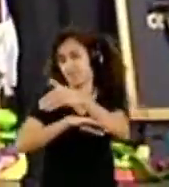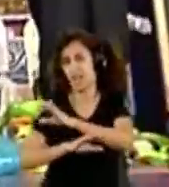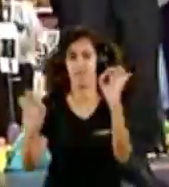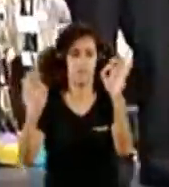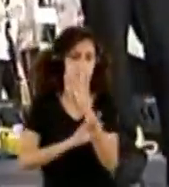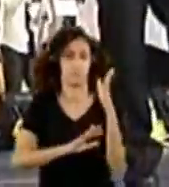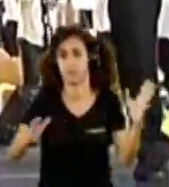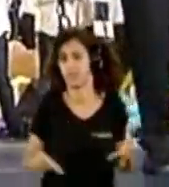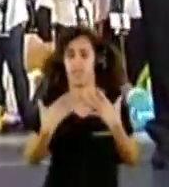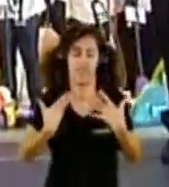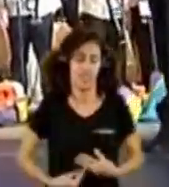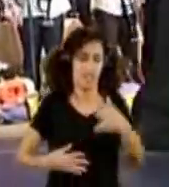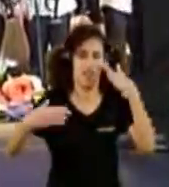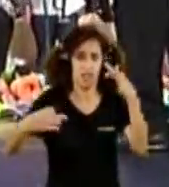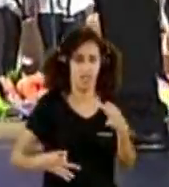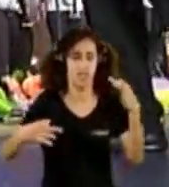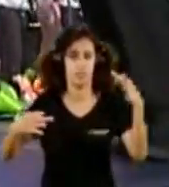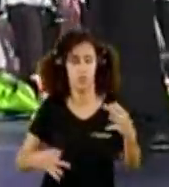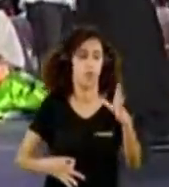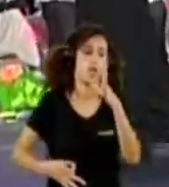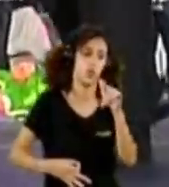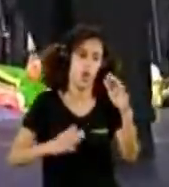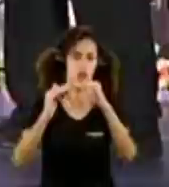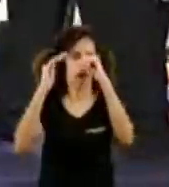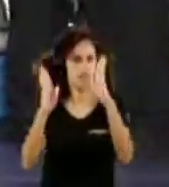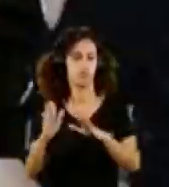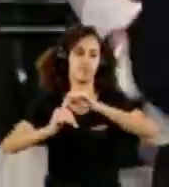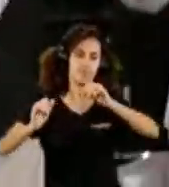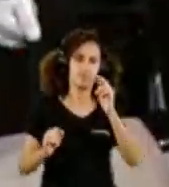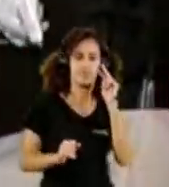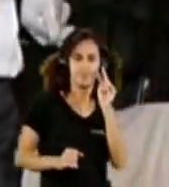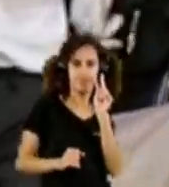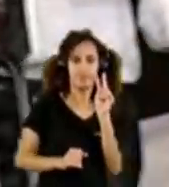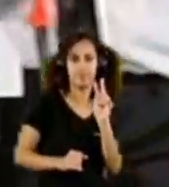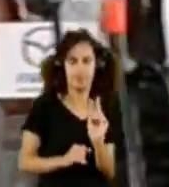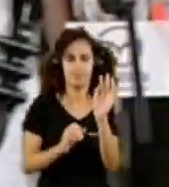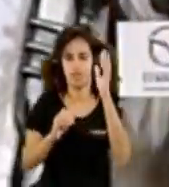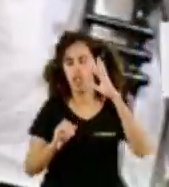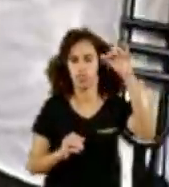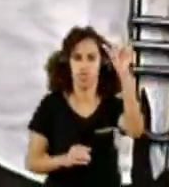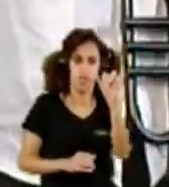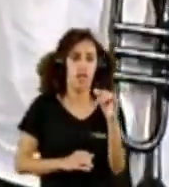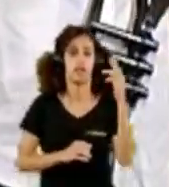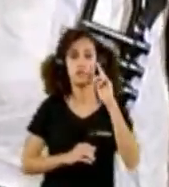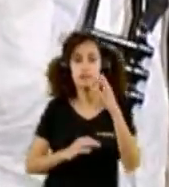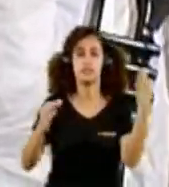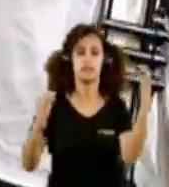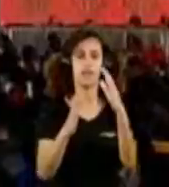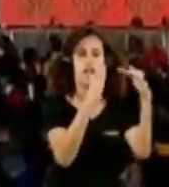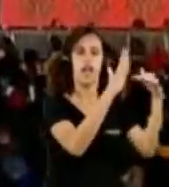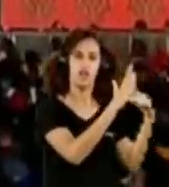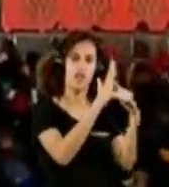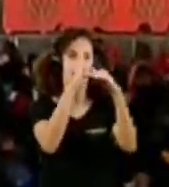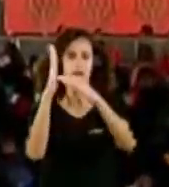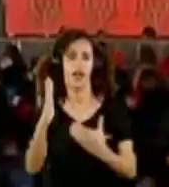realidad. En cambio, si tu casa está, con suerte lo verás pasar. Carroza del ayuntamiento, saludamos y